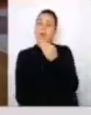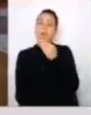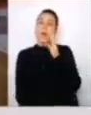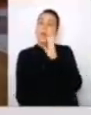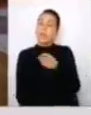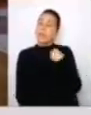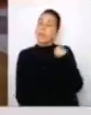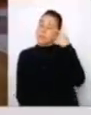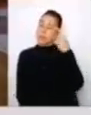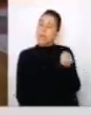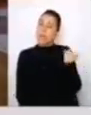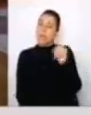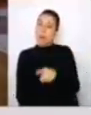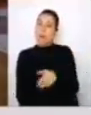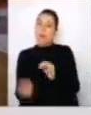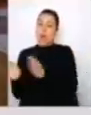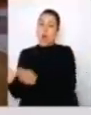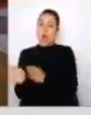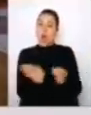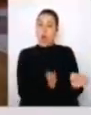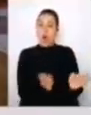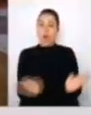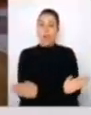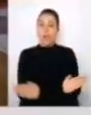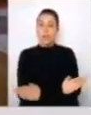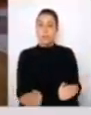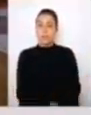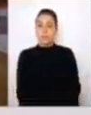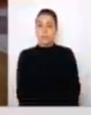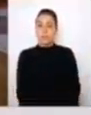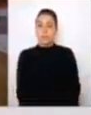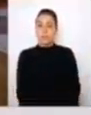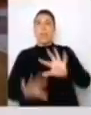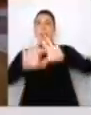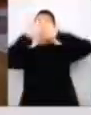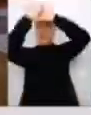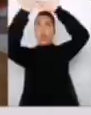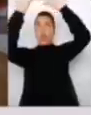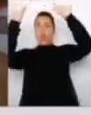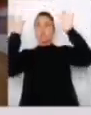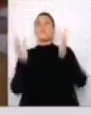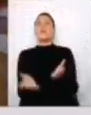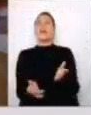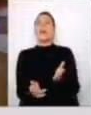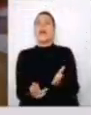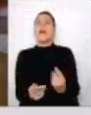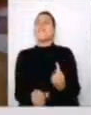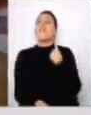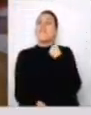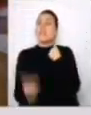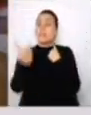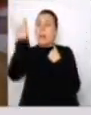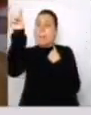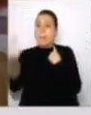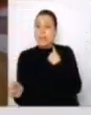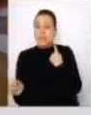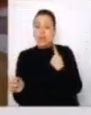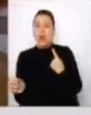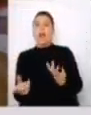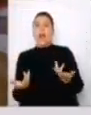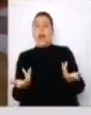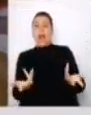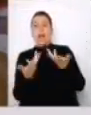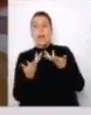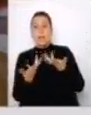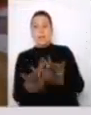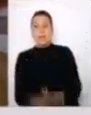si así lo quieren decir entre la víctima y el victimario el victimario debe pagar